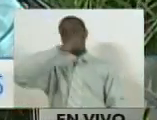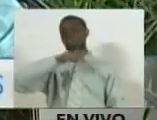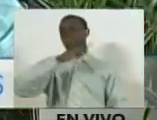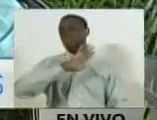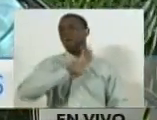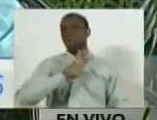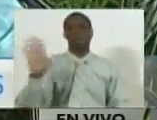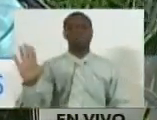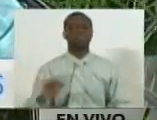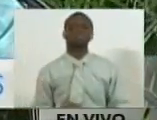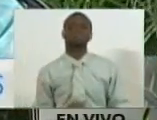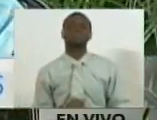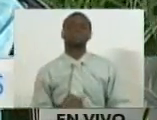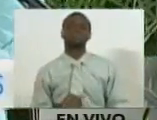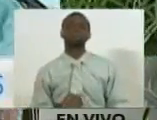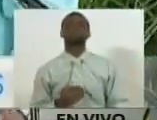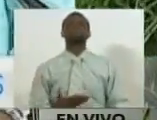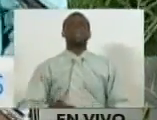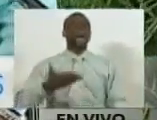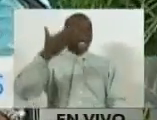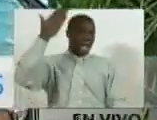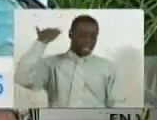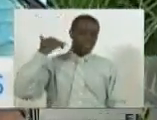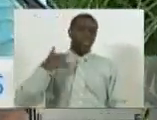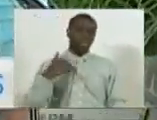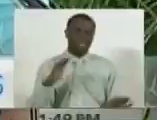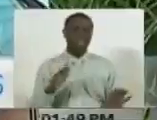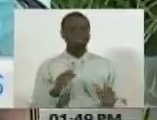Hubo esfuerzos importantes.